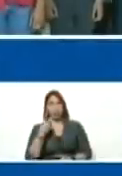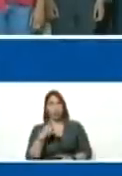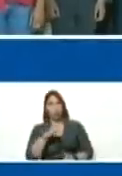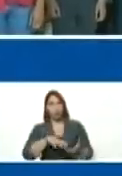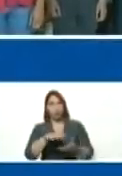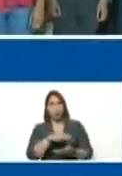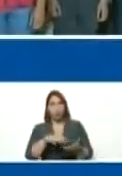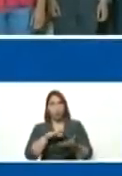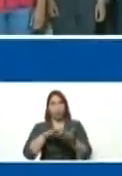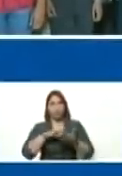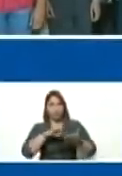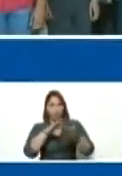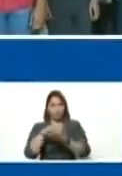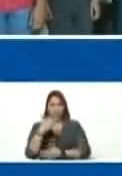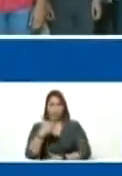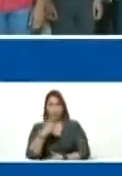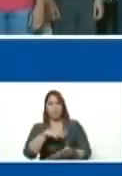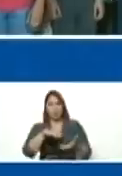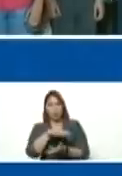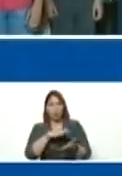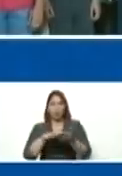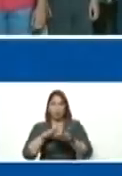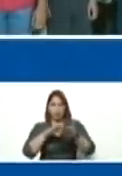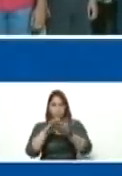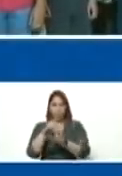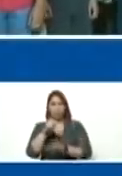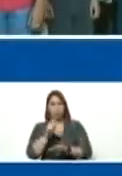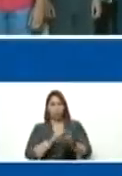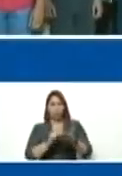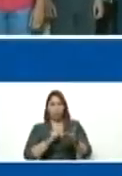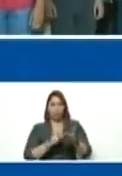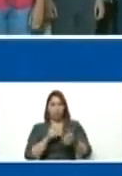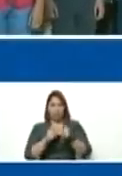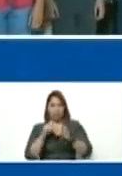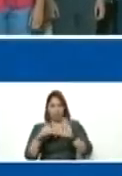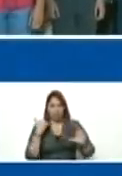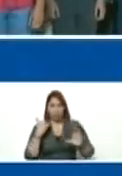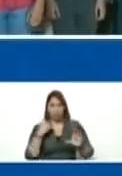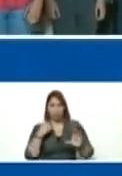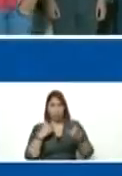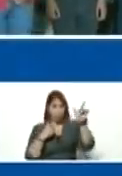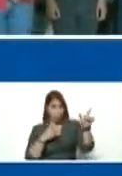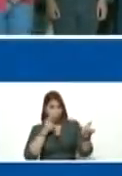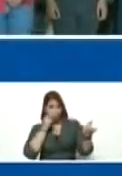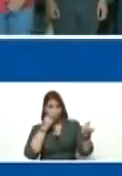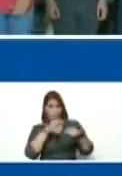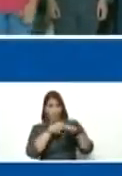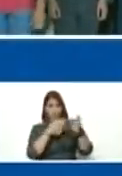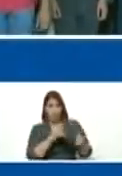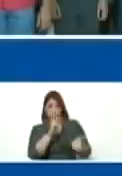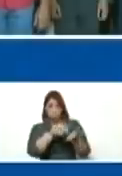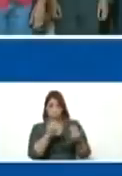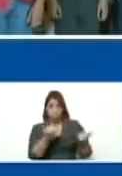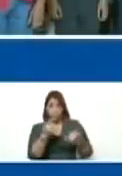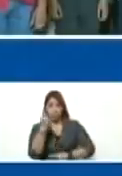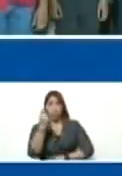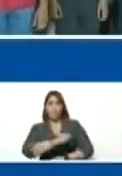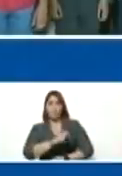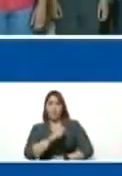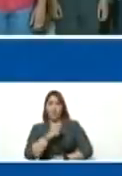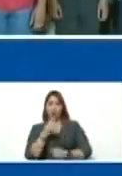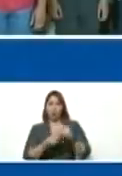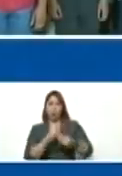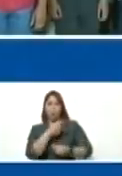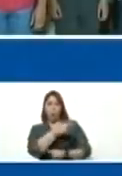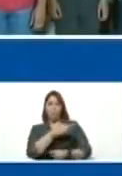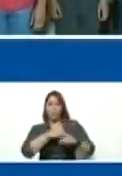resueltos, tres problemas resueltos. Y tú me escribes, José Gregorio tiene una ventaja. Él es un ministro que acaba de llegar, tiene un mes apenas como ministro.